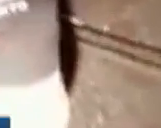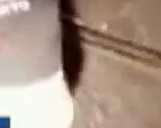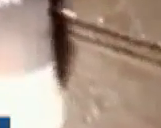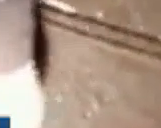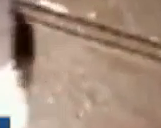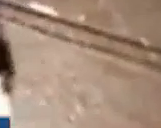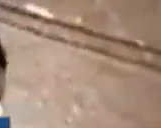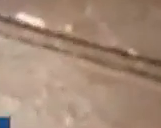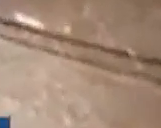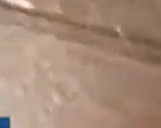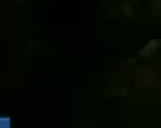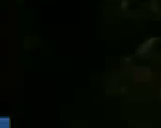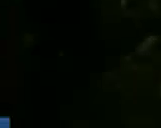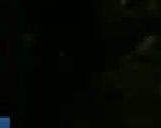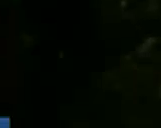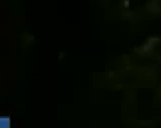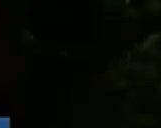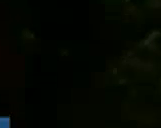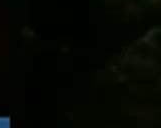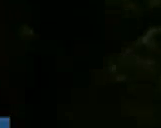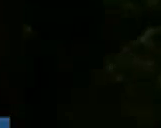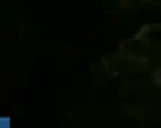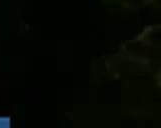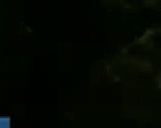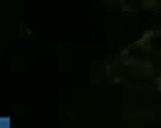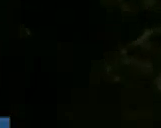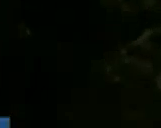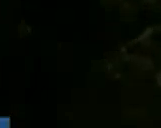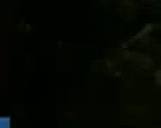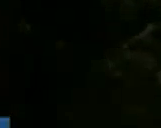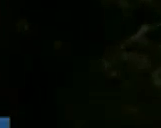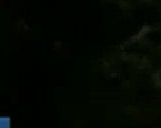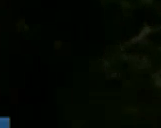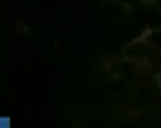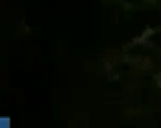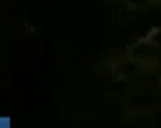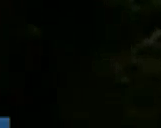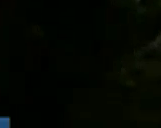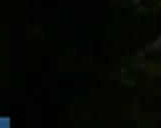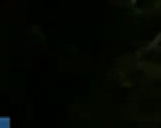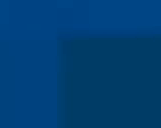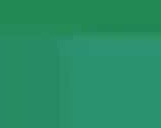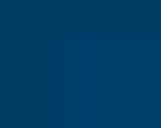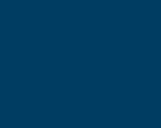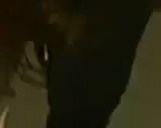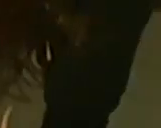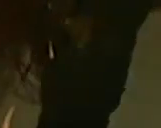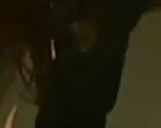Trágico accidente de tránsito en la vía Calacalina-Negalito dejó 5 muertos y 2 heridos.